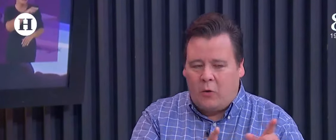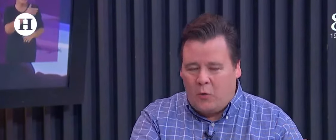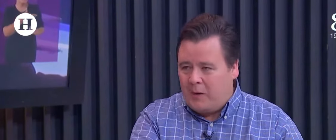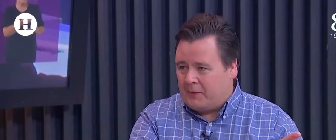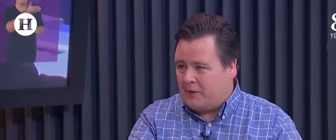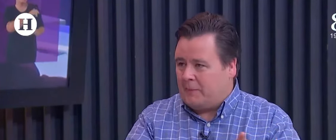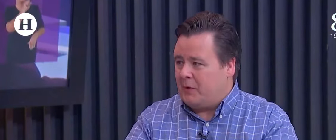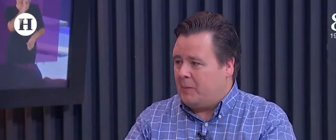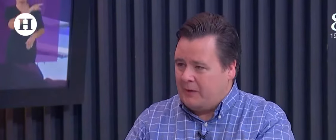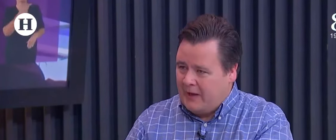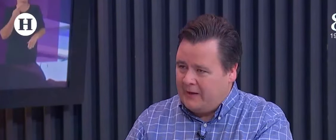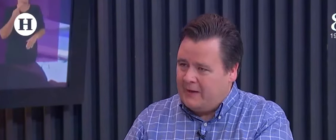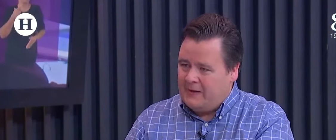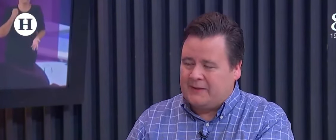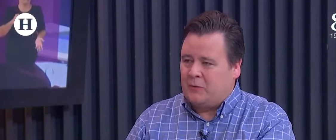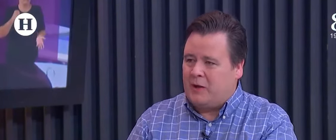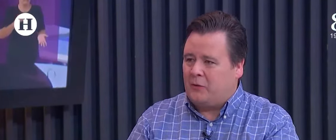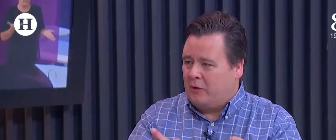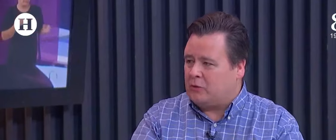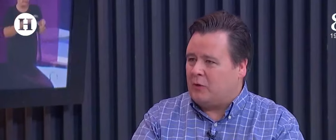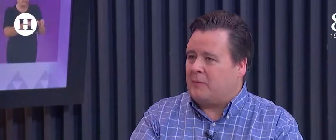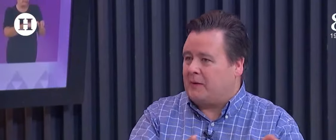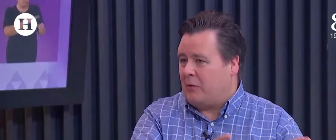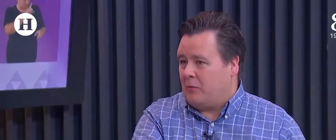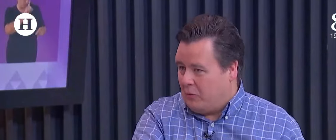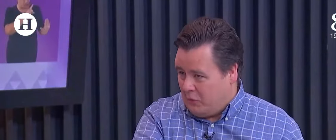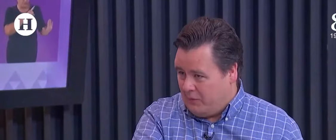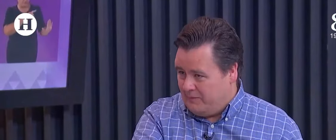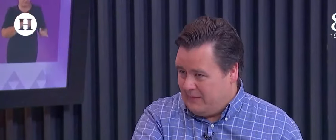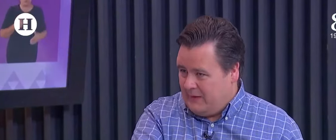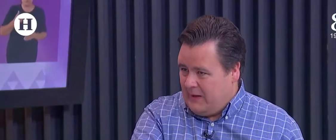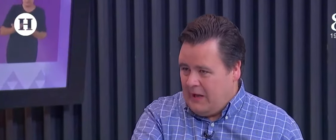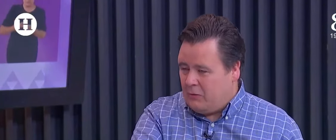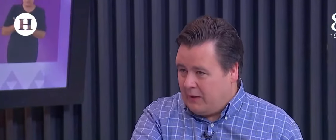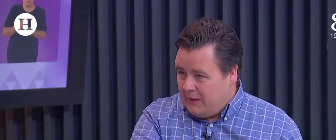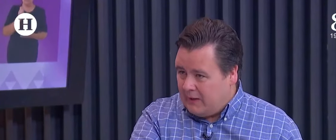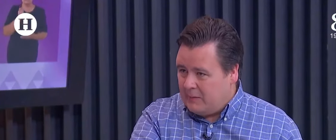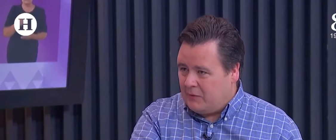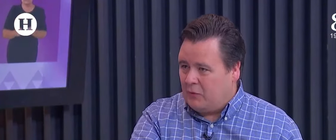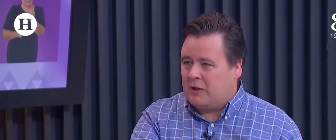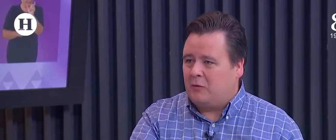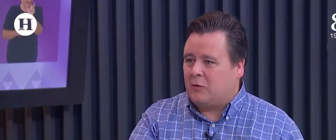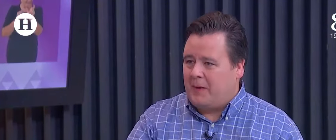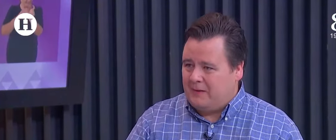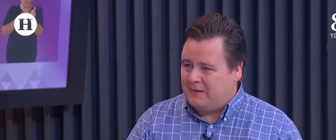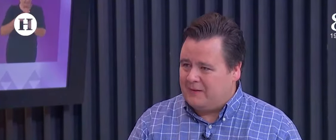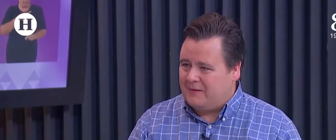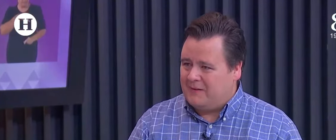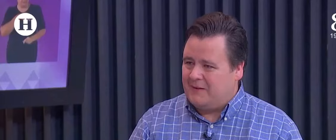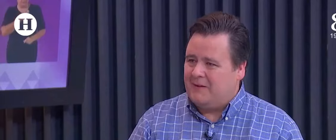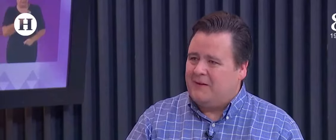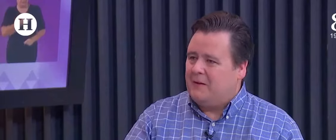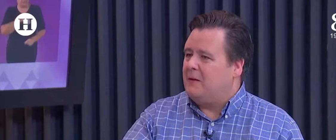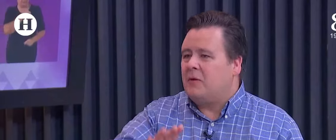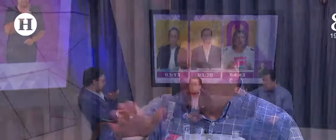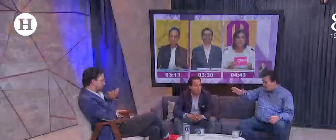tal o cual persona que puede moderar está de un lado o del otro que es parcial o no en cualquier que aspirar a que alguien sea